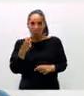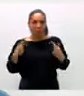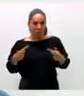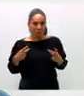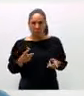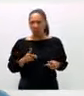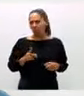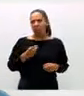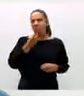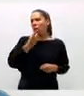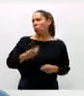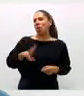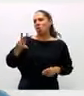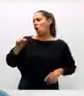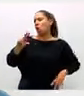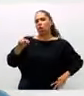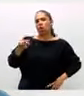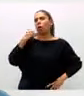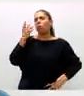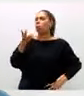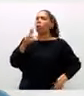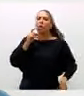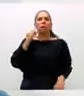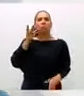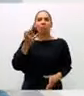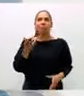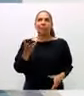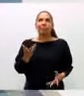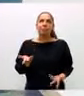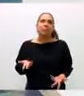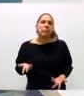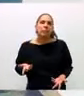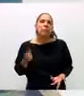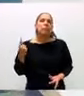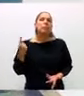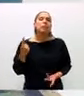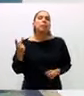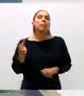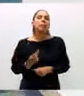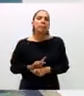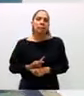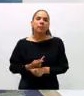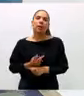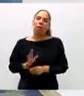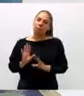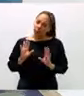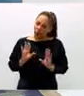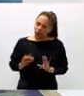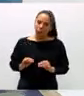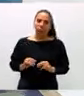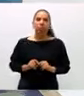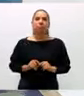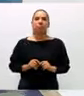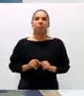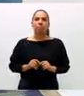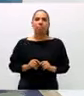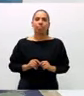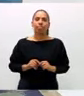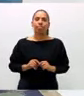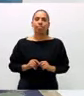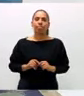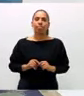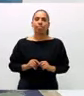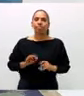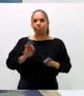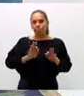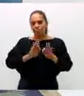entrar con el arbitraje hasta que se desactive inicialmente el conflicto y luego se trabajen sobre